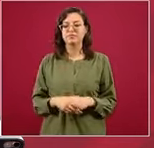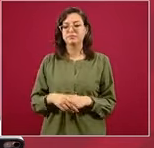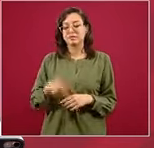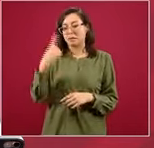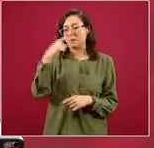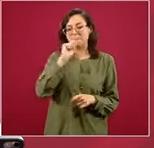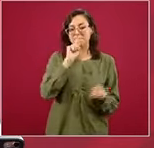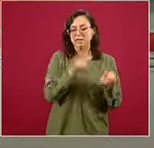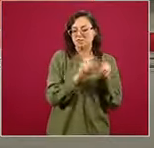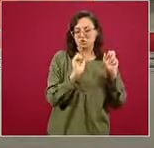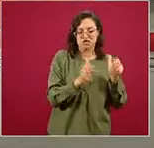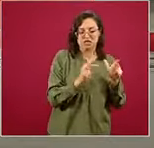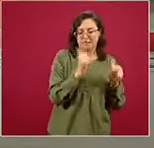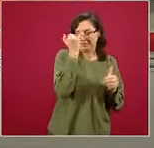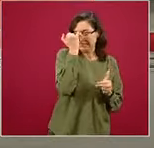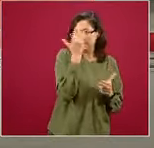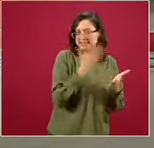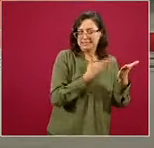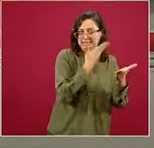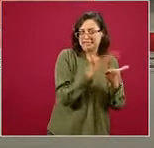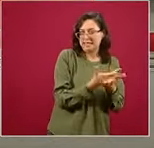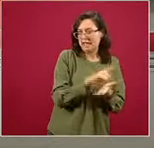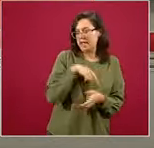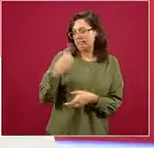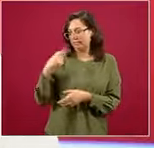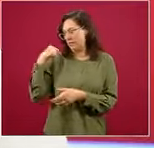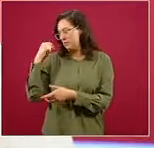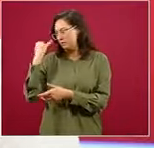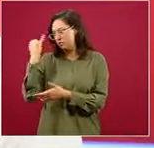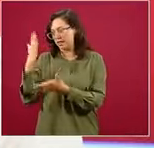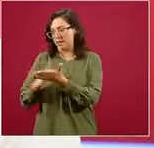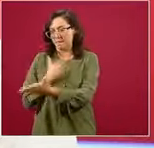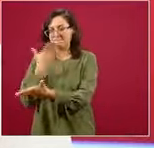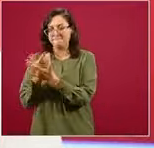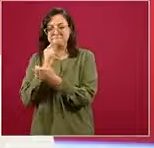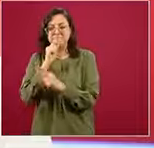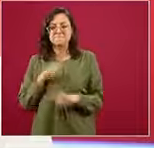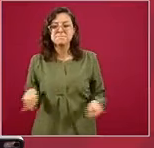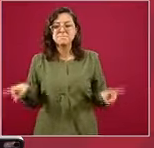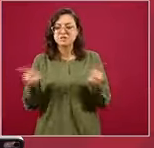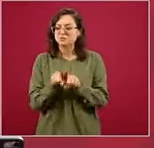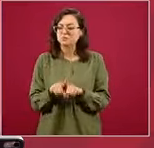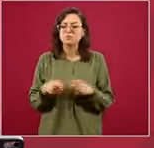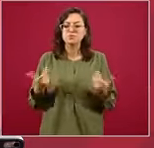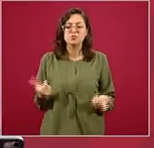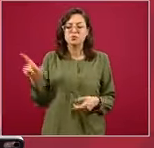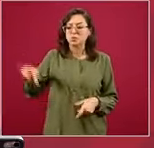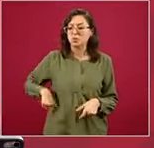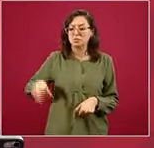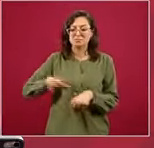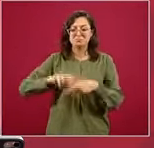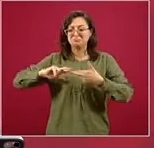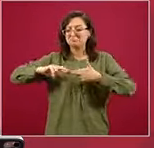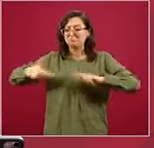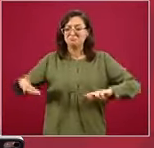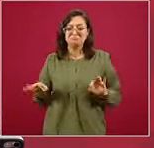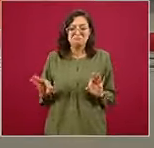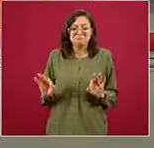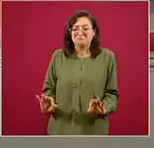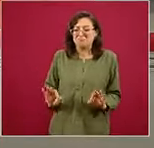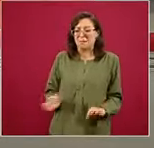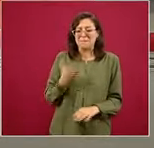iniciativa que presentamos en Chiapas, porque queremos hacerla en todos los estados. Tenemos una excelente relación con el gobernador de